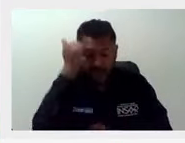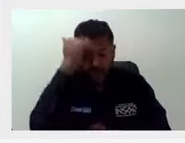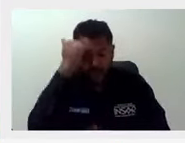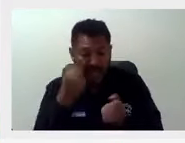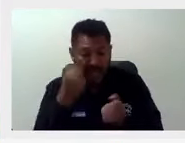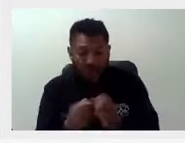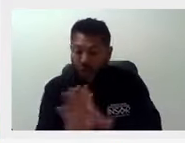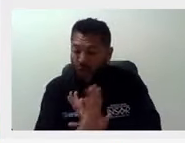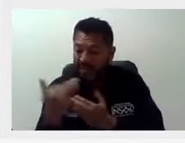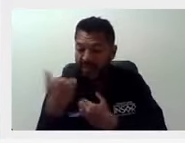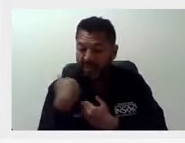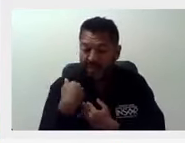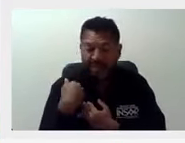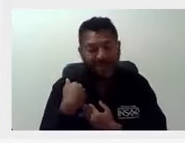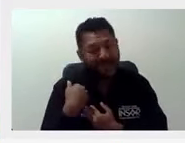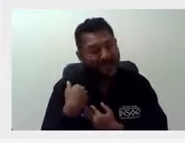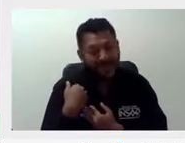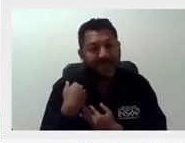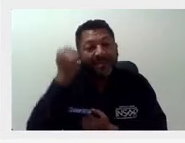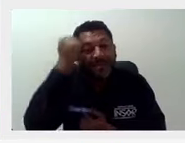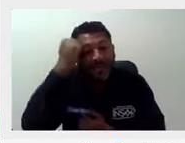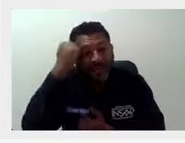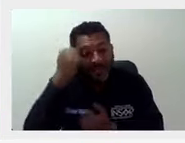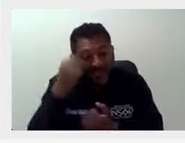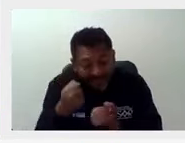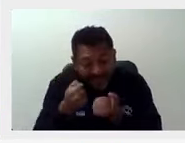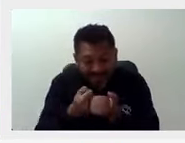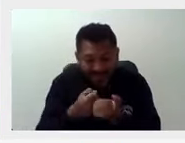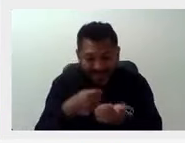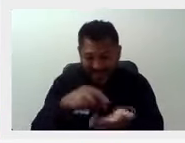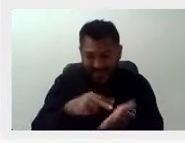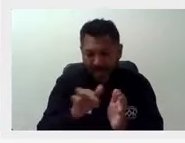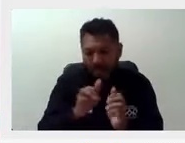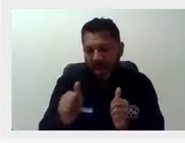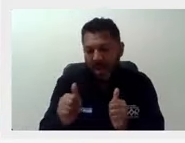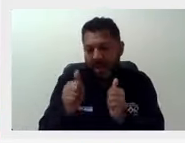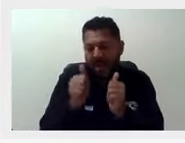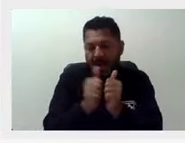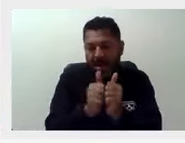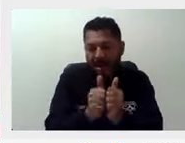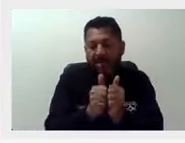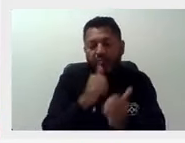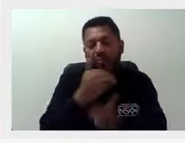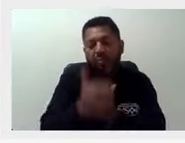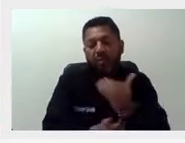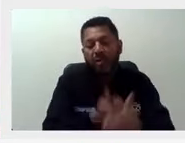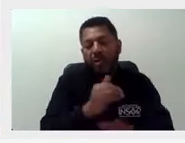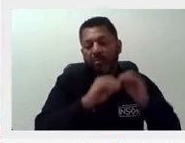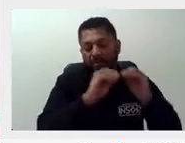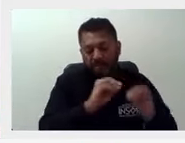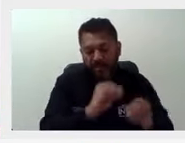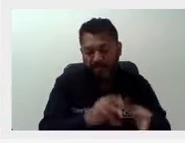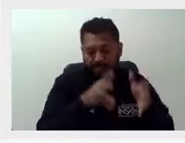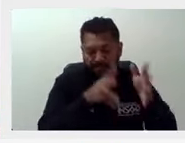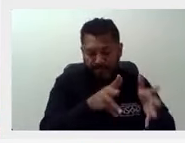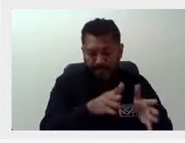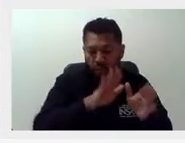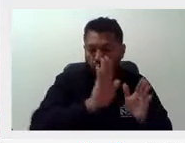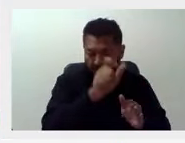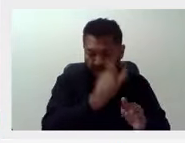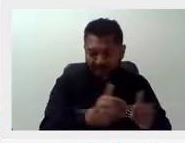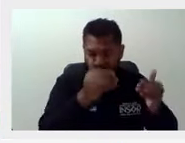apoyo. La docente de apoyo está para acompañar todo el proceso educativo, y necesitamos que todos